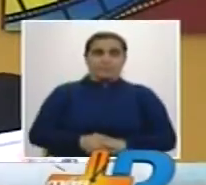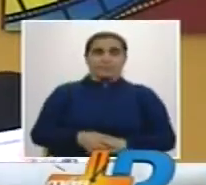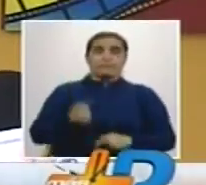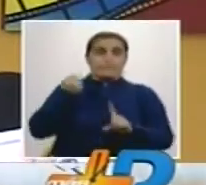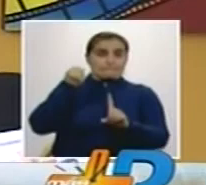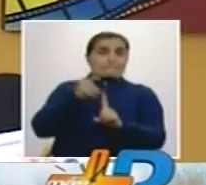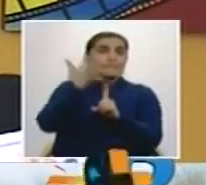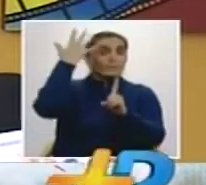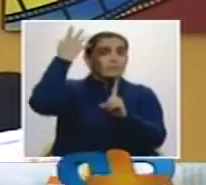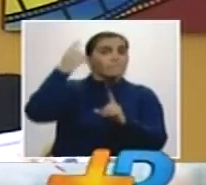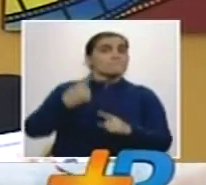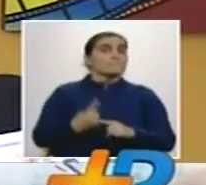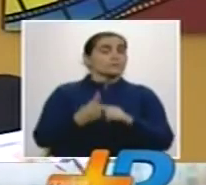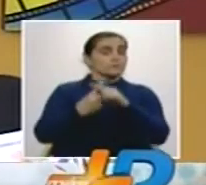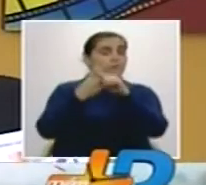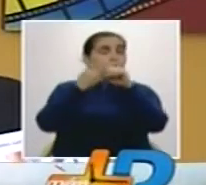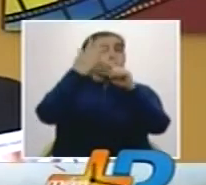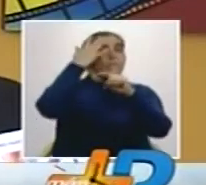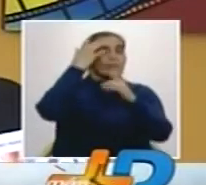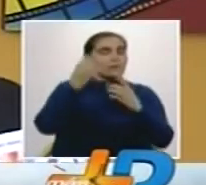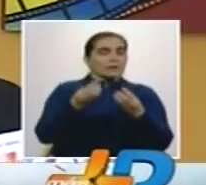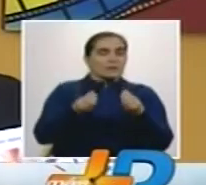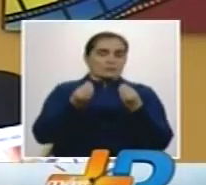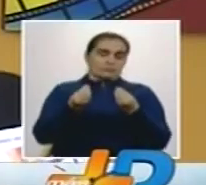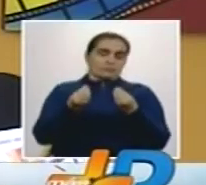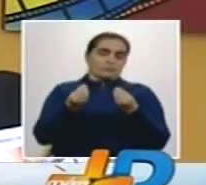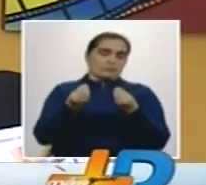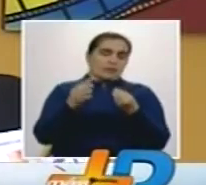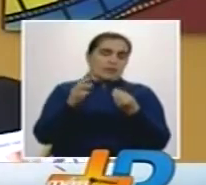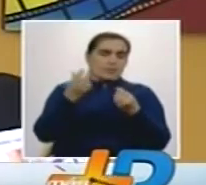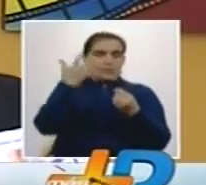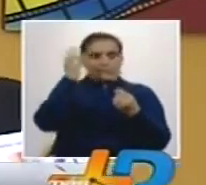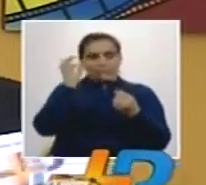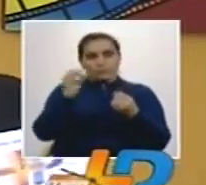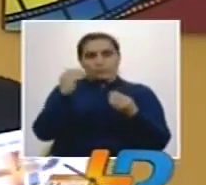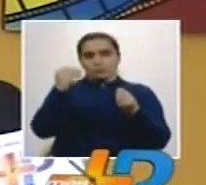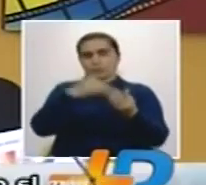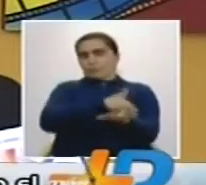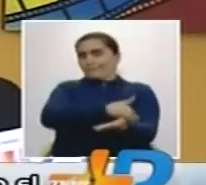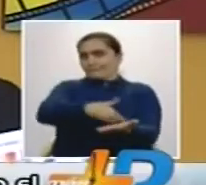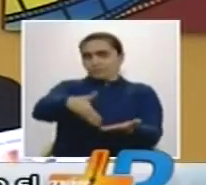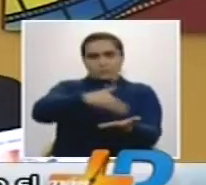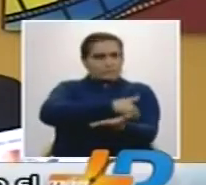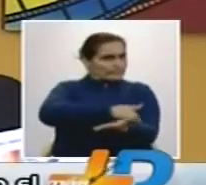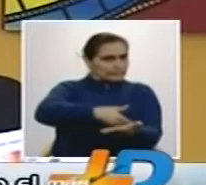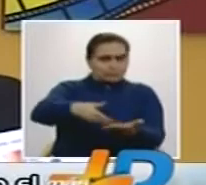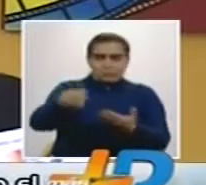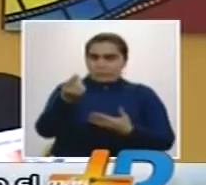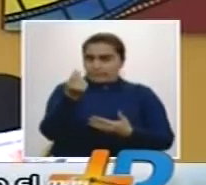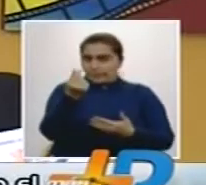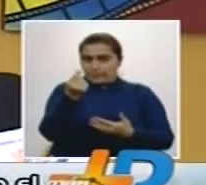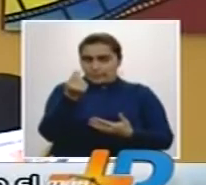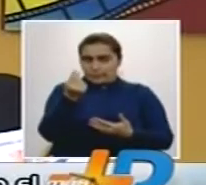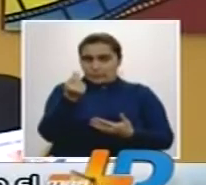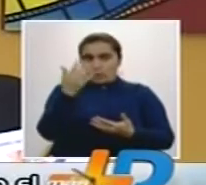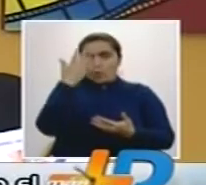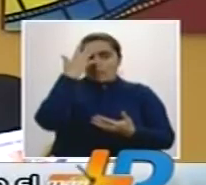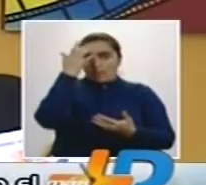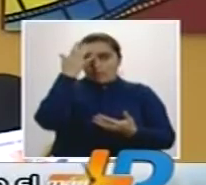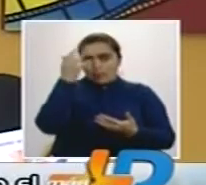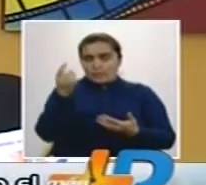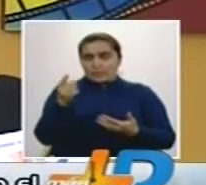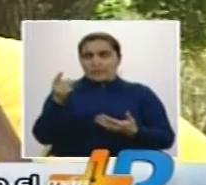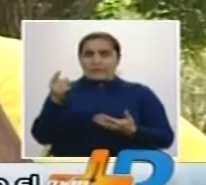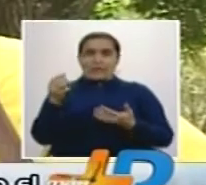positivo por el flujo de dinero, van a ser millones de millones, solamente por el concepto